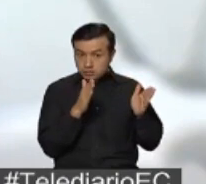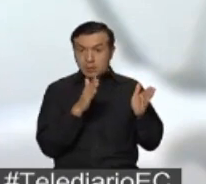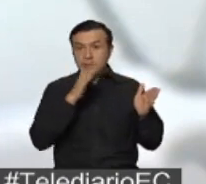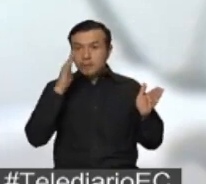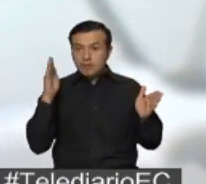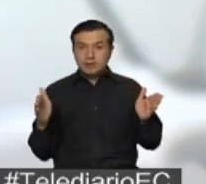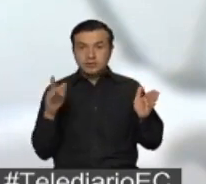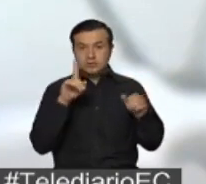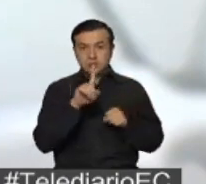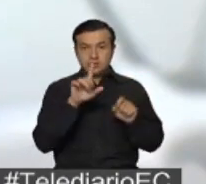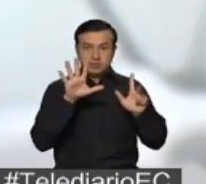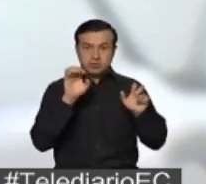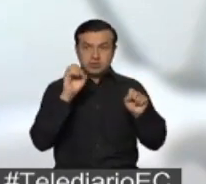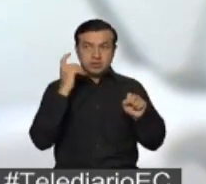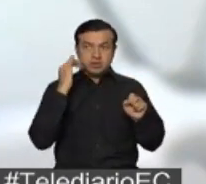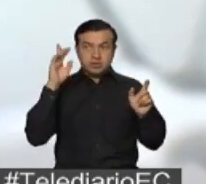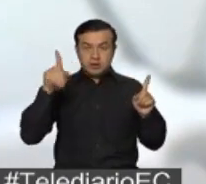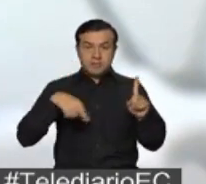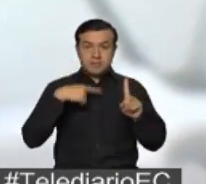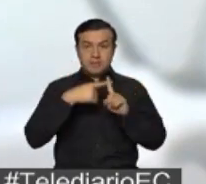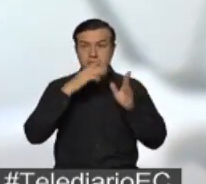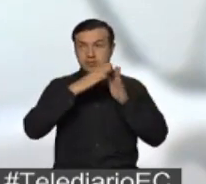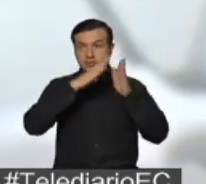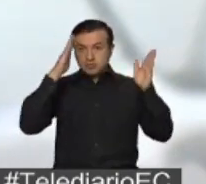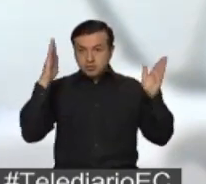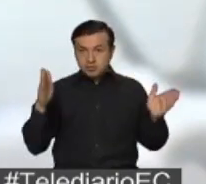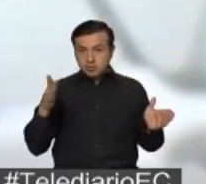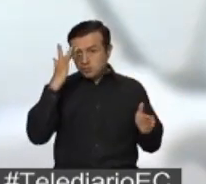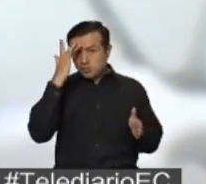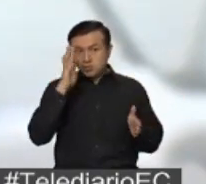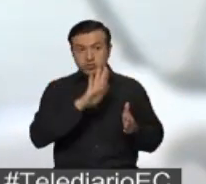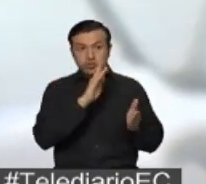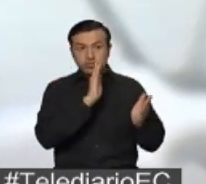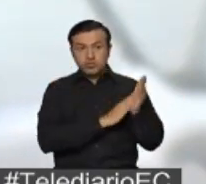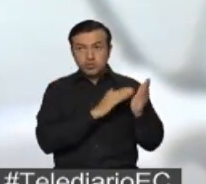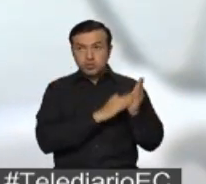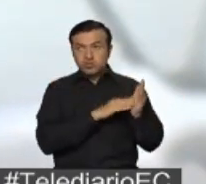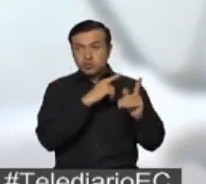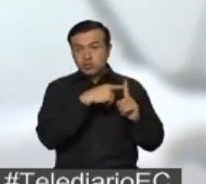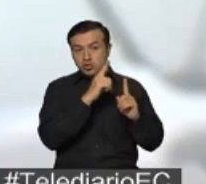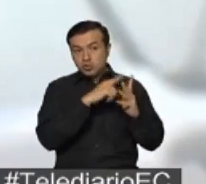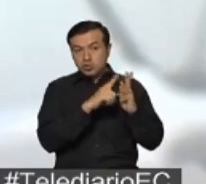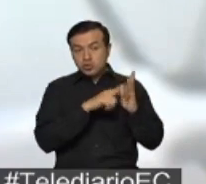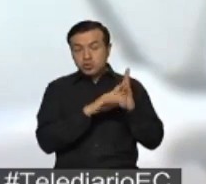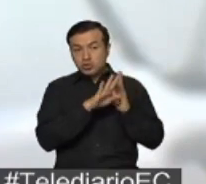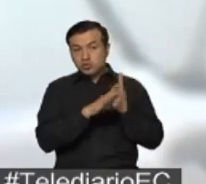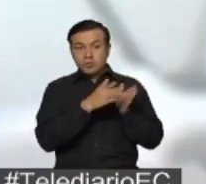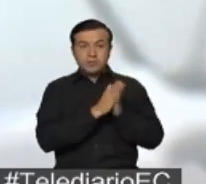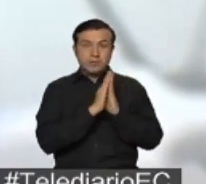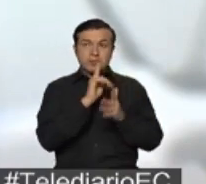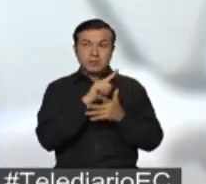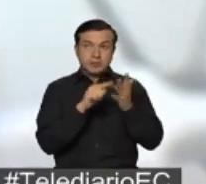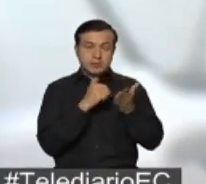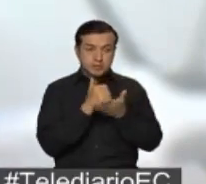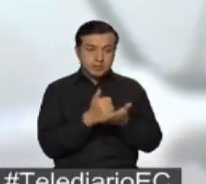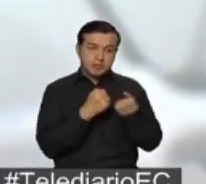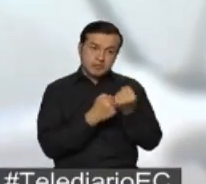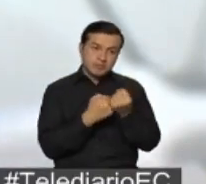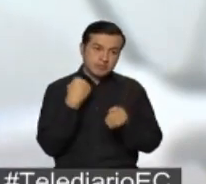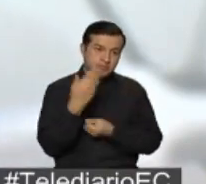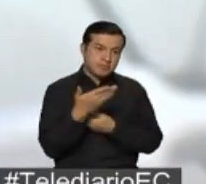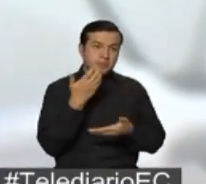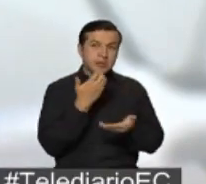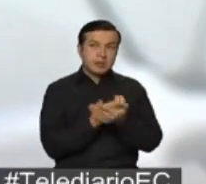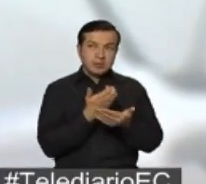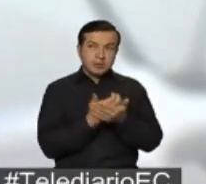180 días más porque porque sus socios van a tener diferente tipo de demandas y le tenemos que dar a la